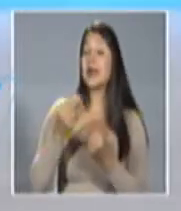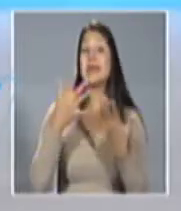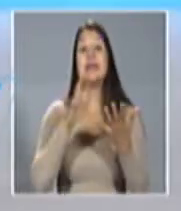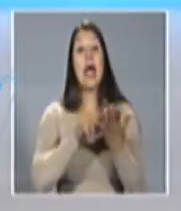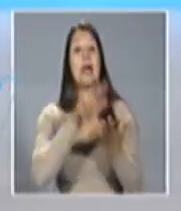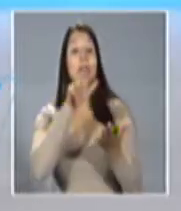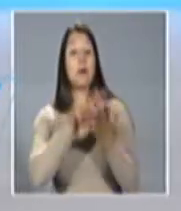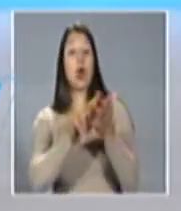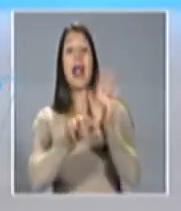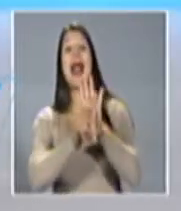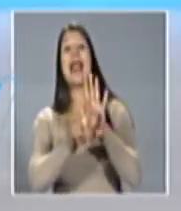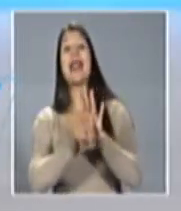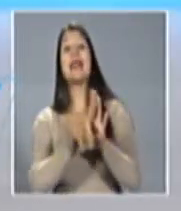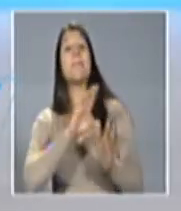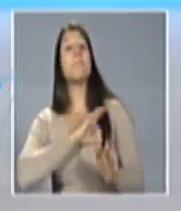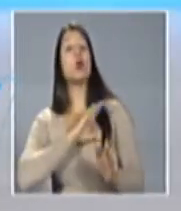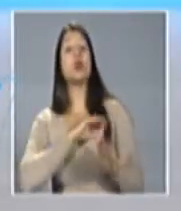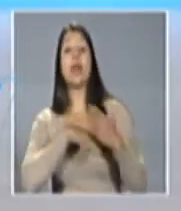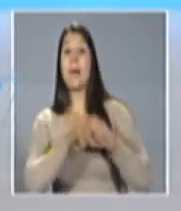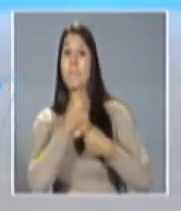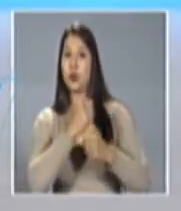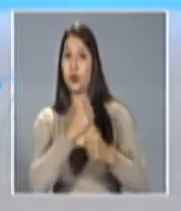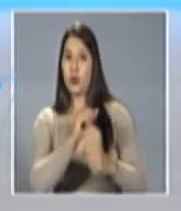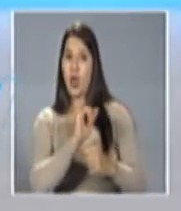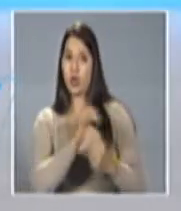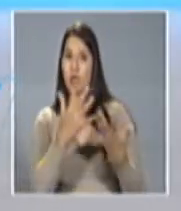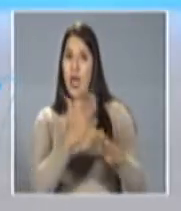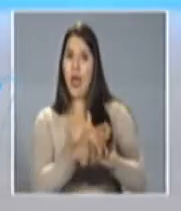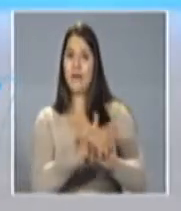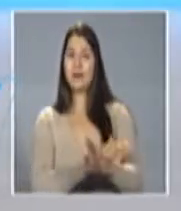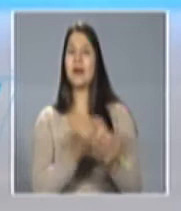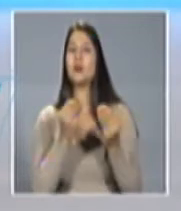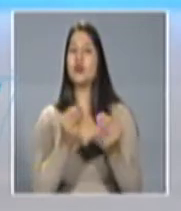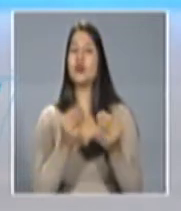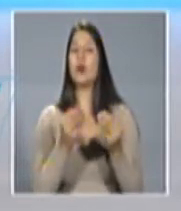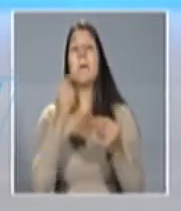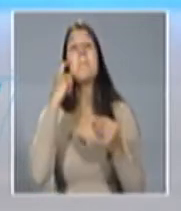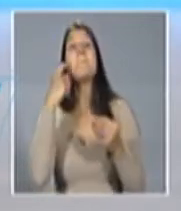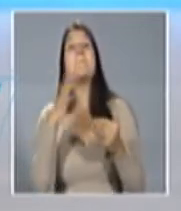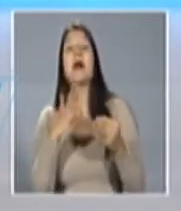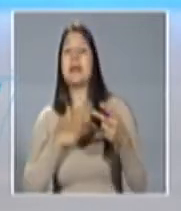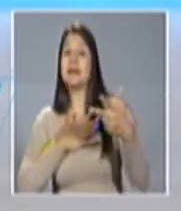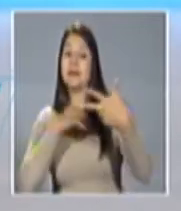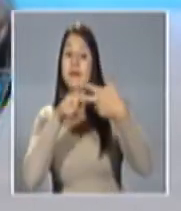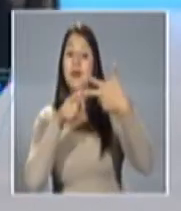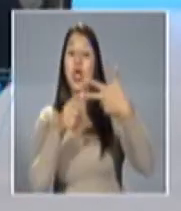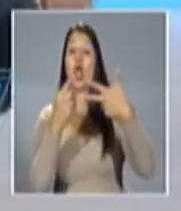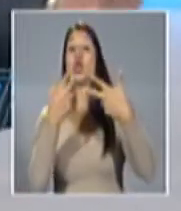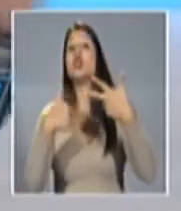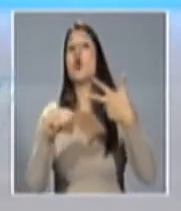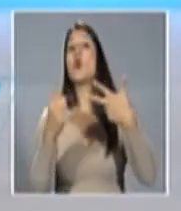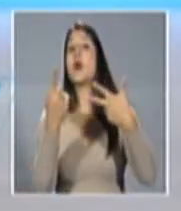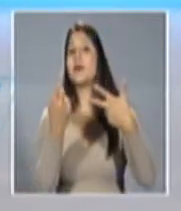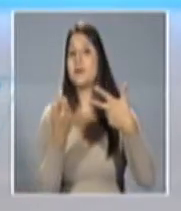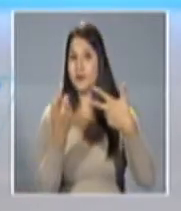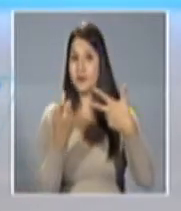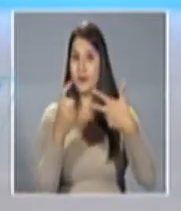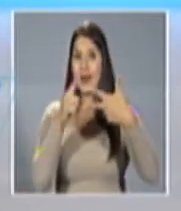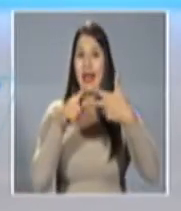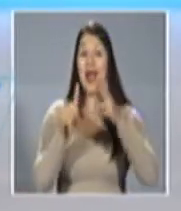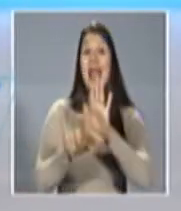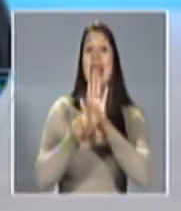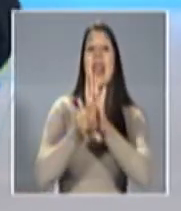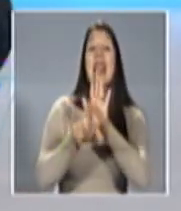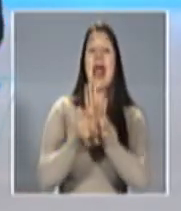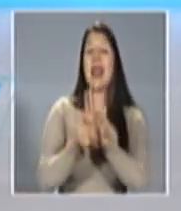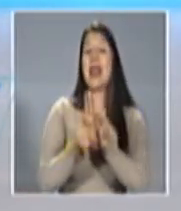la ley de policías municipales, que es un gran avance. Ahora, me parece que hay dos que son, me parece, fundamentales. Una es la ley de extinción de dominio,